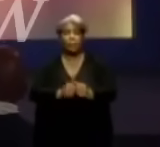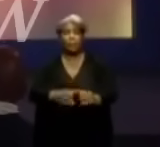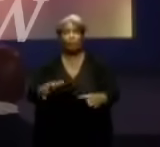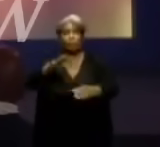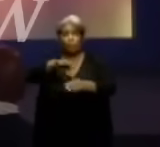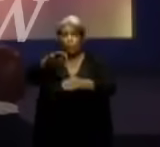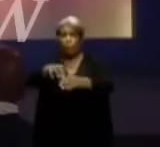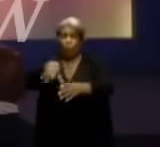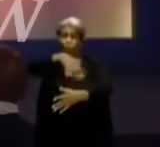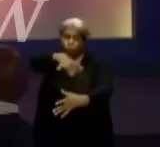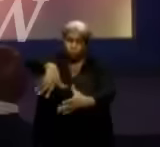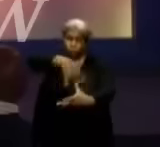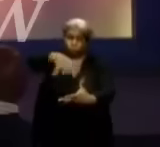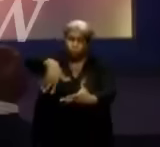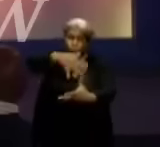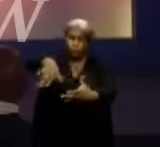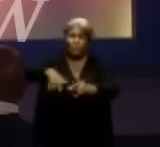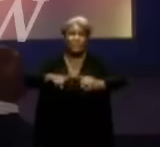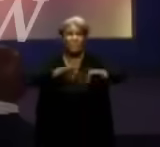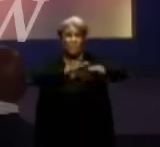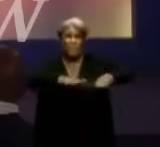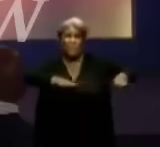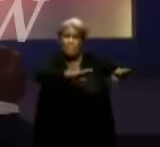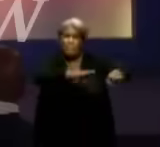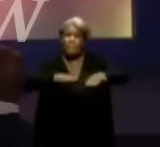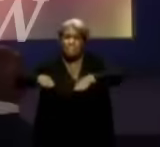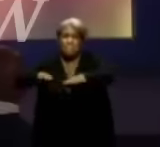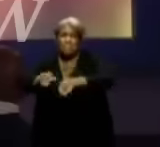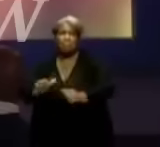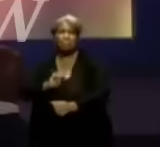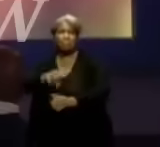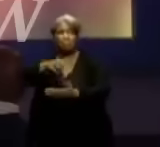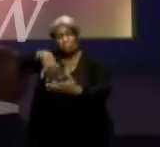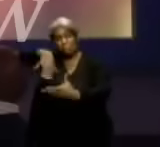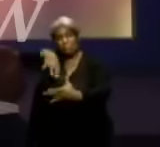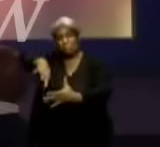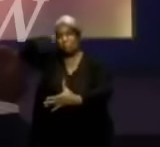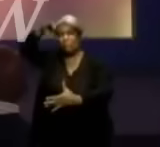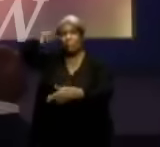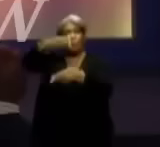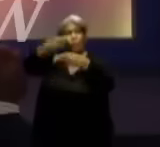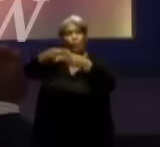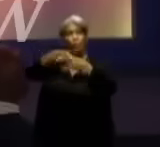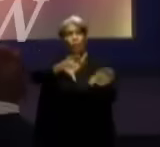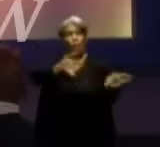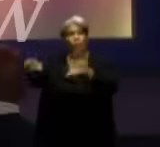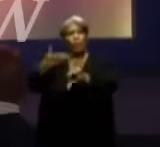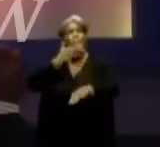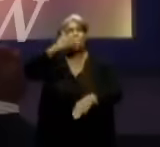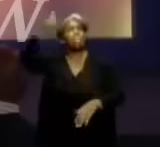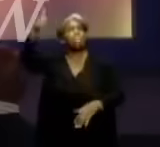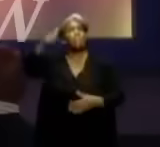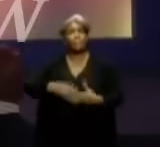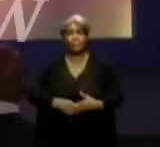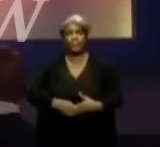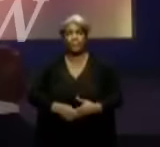en un concurso de los diferentes barrios del país, que será denominado la mejor Navidad. Y tenemos premios